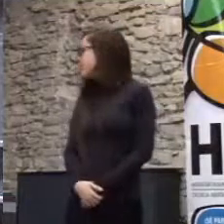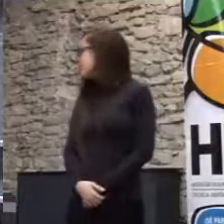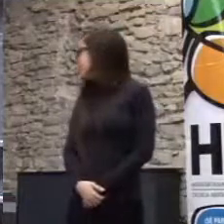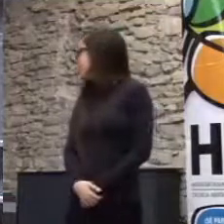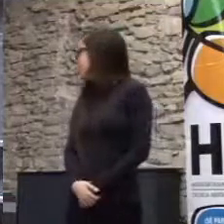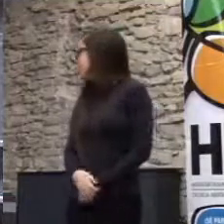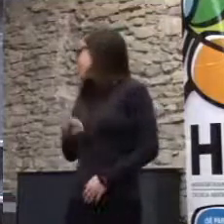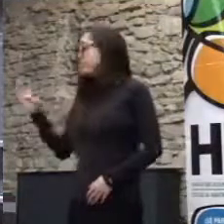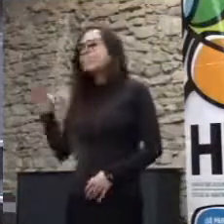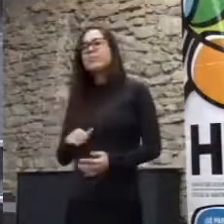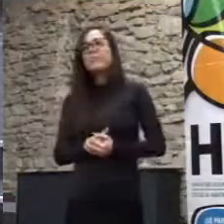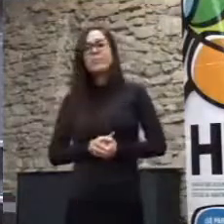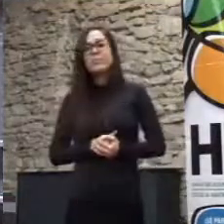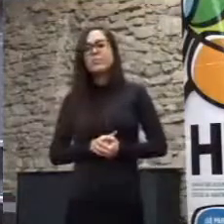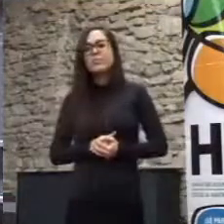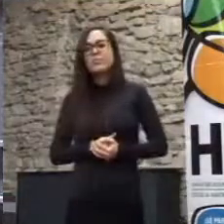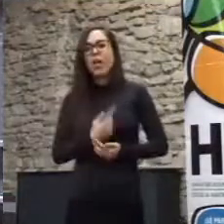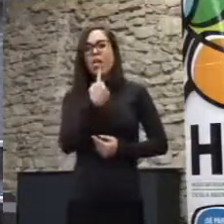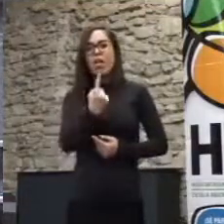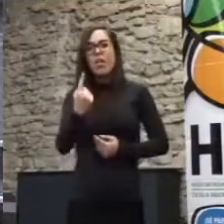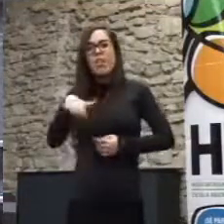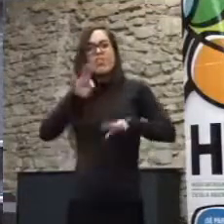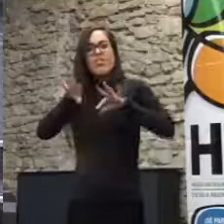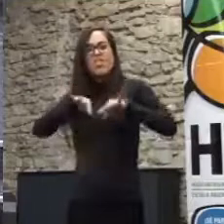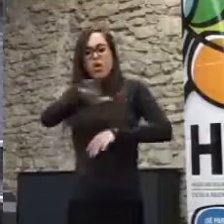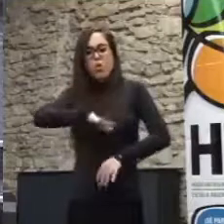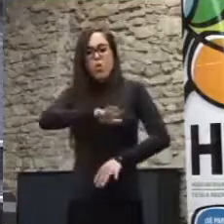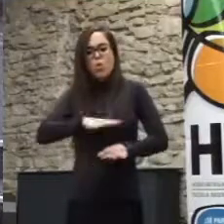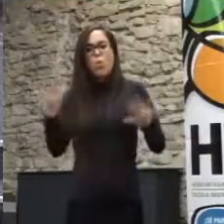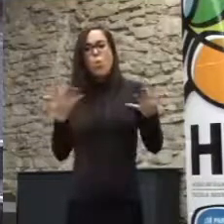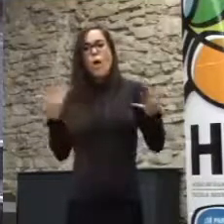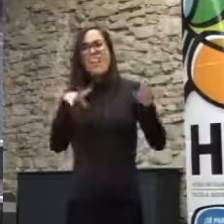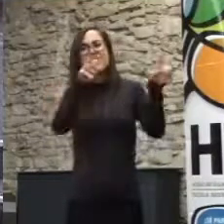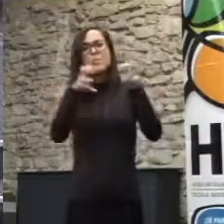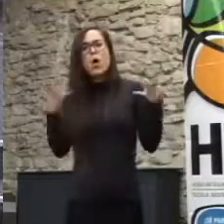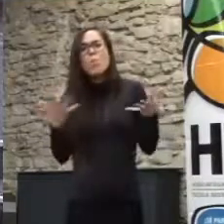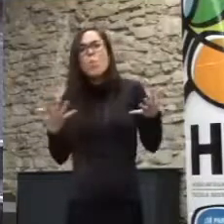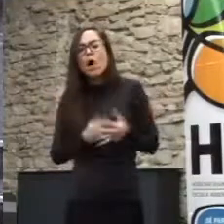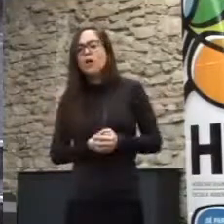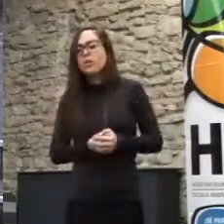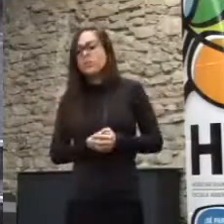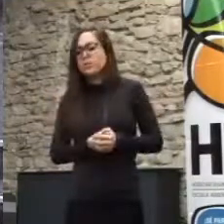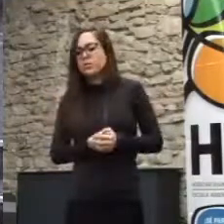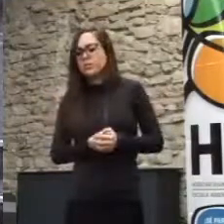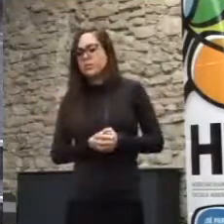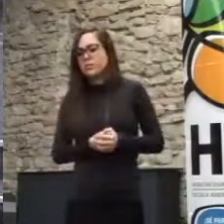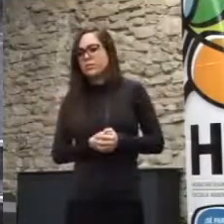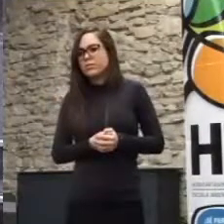decide qué lugar, de qué manera presenta un tema en concreto. Se ha visto con el juicio a De Miguel. ¿Quién le dedica la portada? ¿Quién